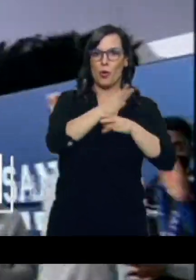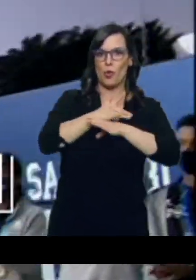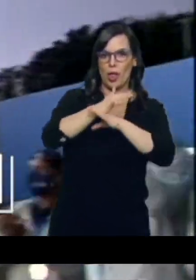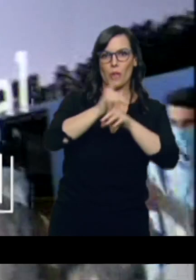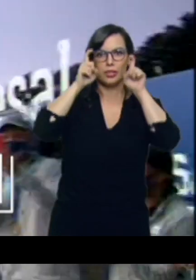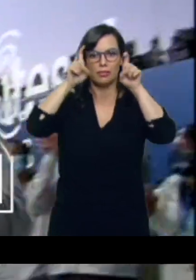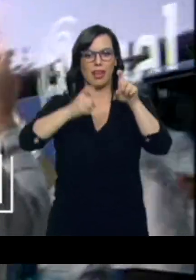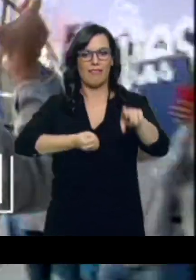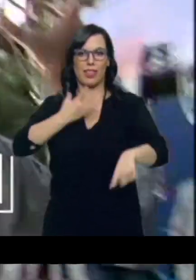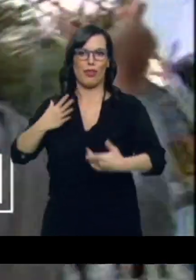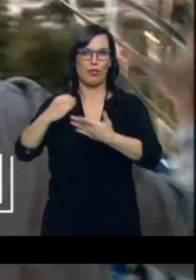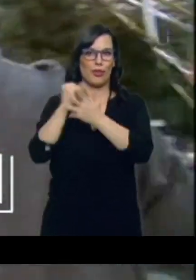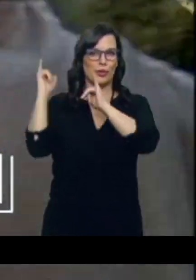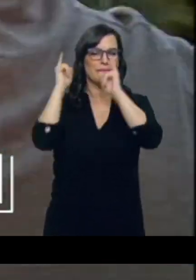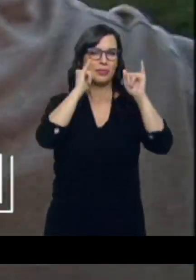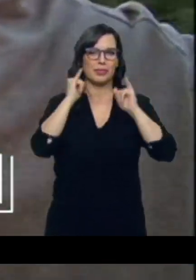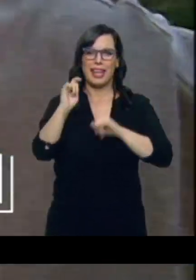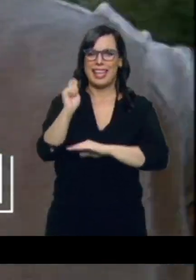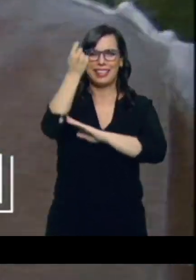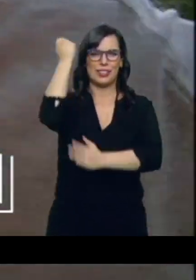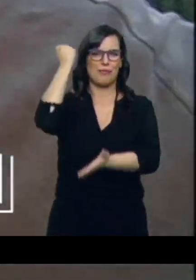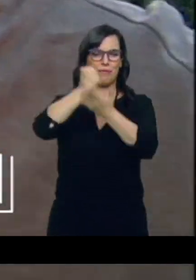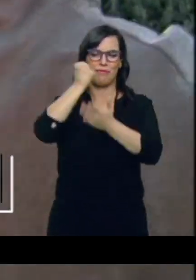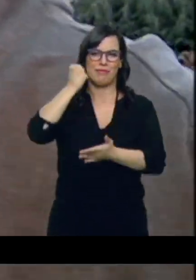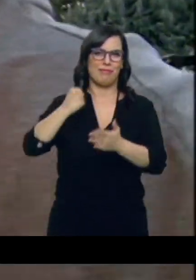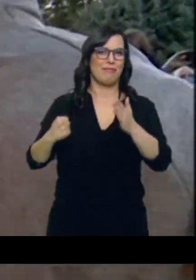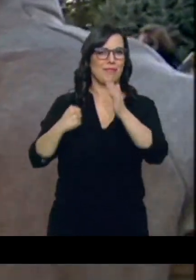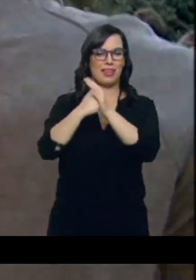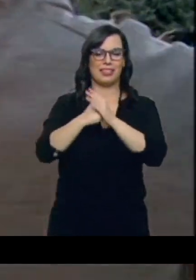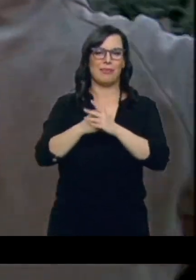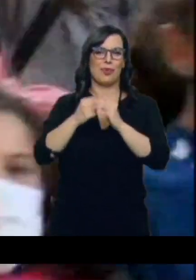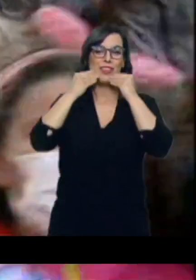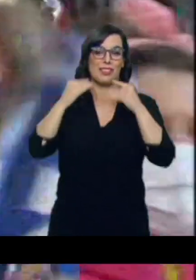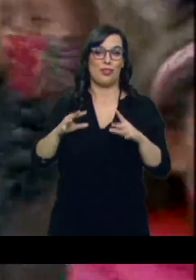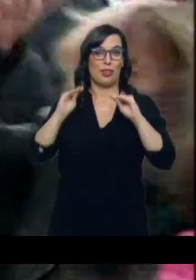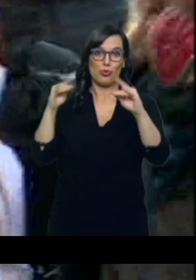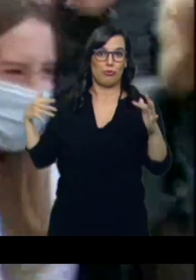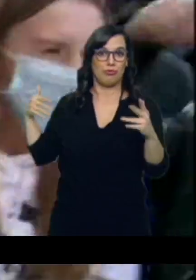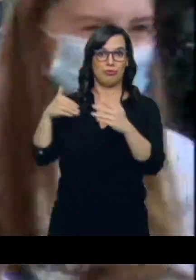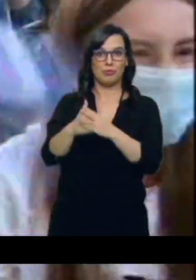afición continúan celebrando el mayor logro de la historia del club burgalés.